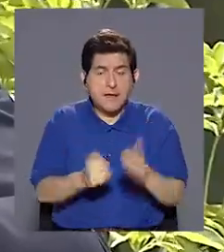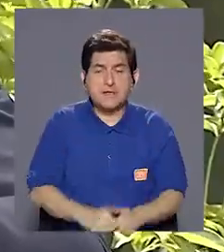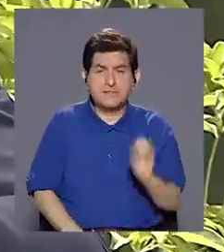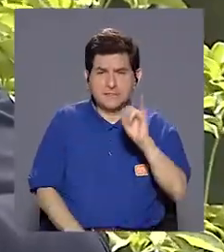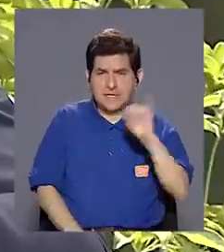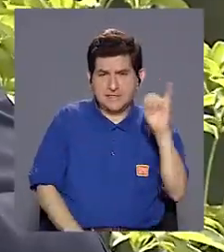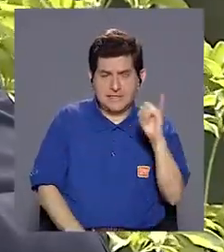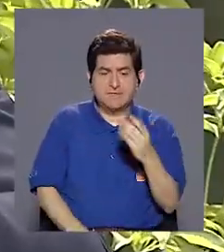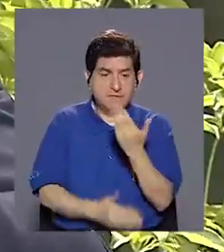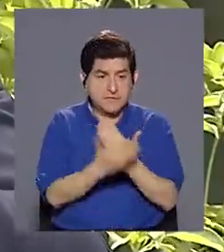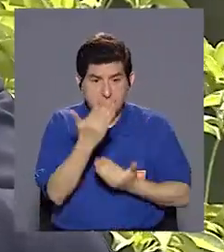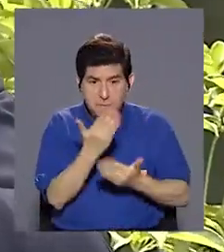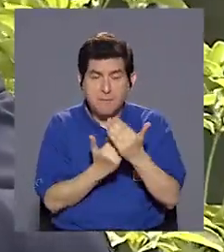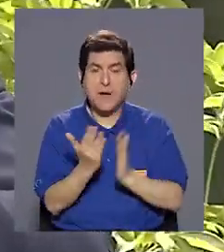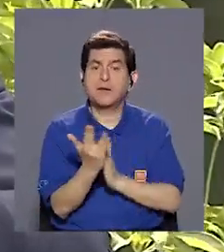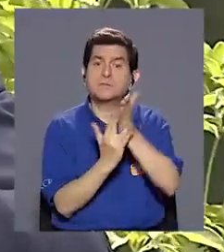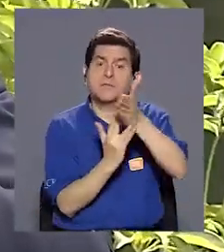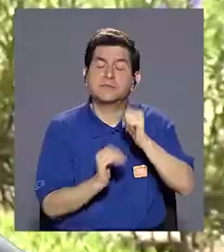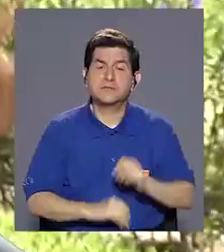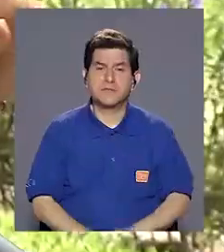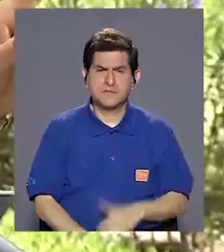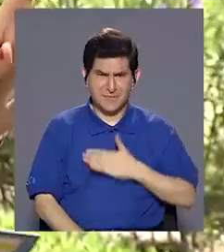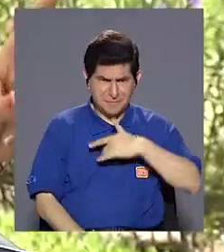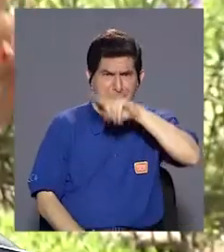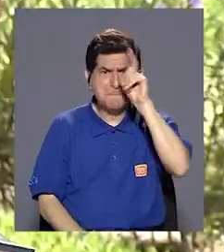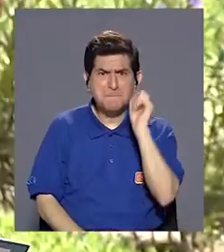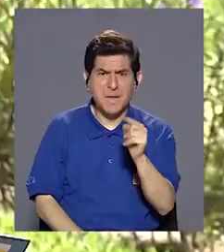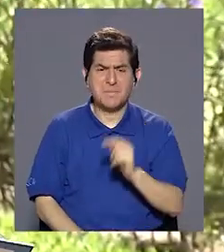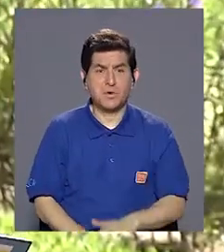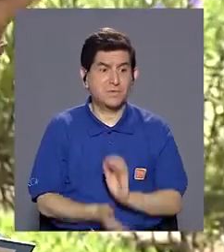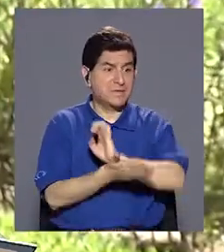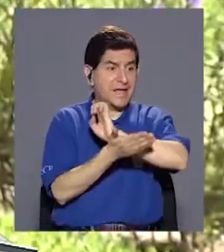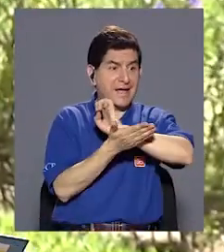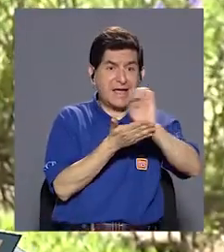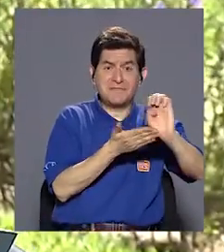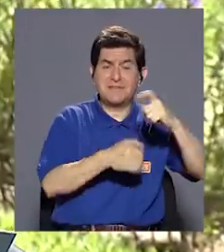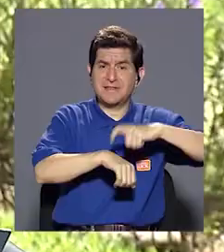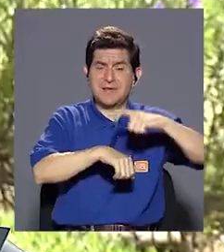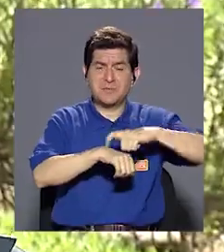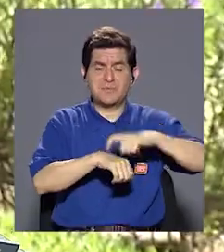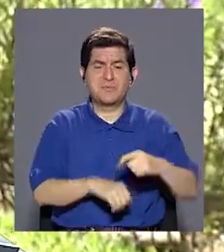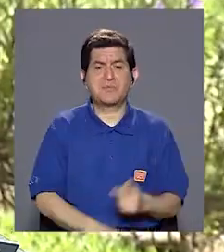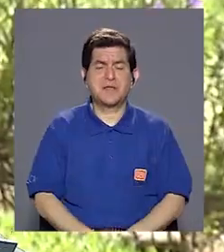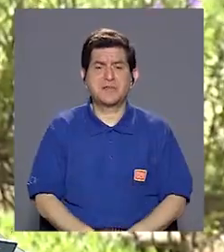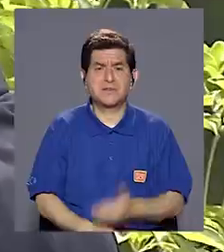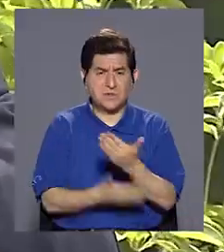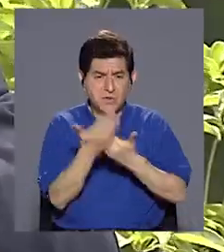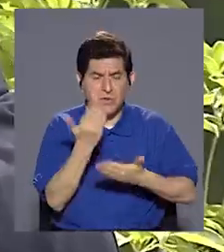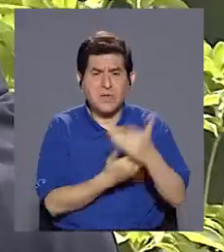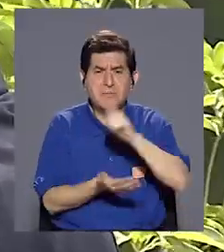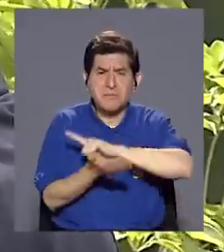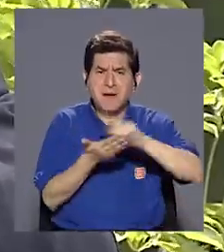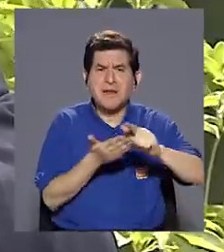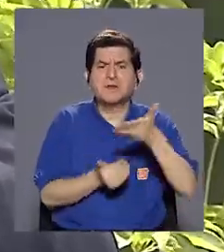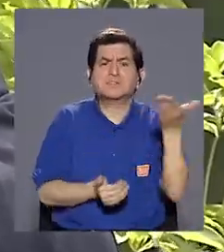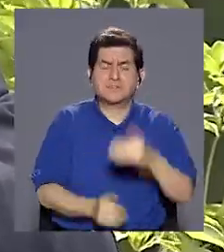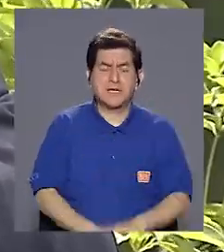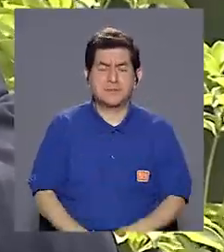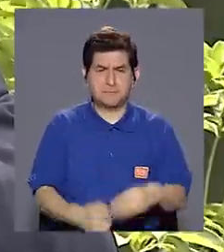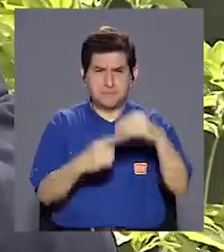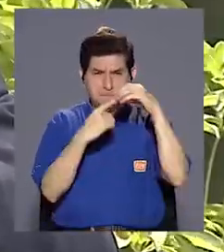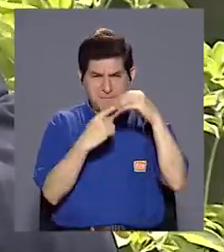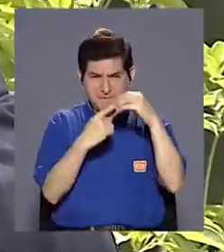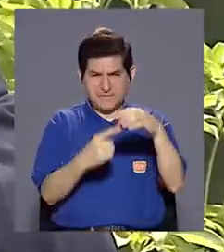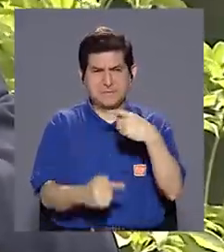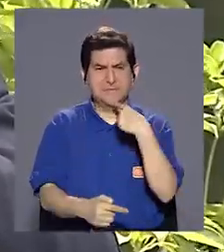perfectamente una infección así por las manos. Y justamente esa era mi pregunta: ¿qué es lo que evitamos cuando nos lavamos las manos? Es principalmente, y